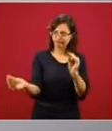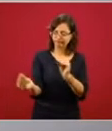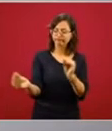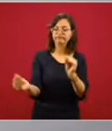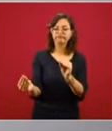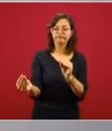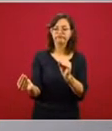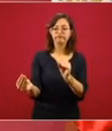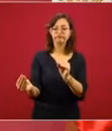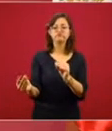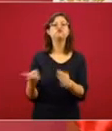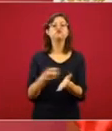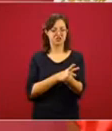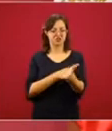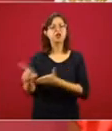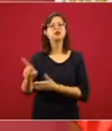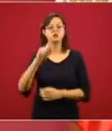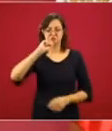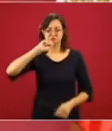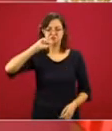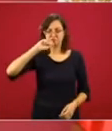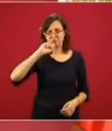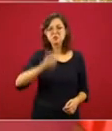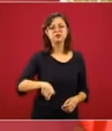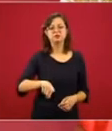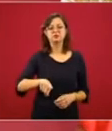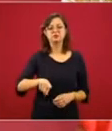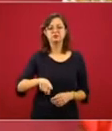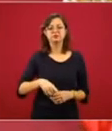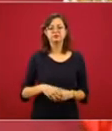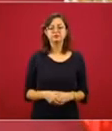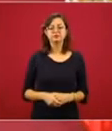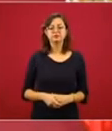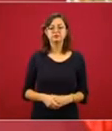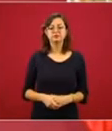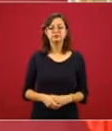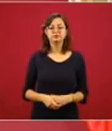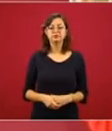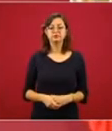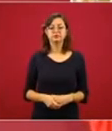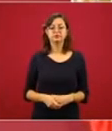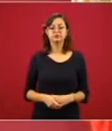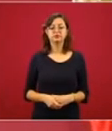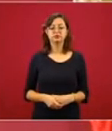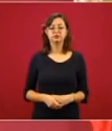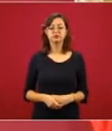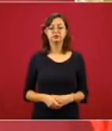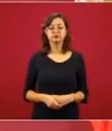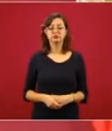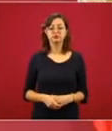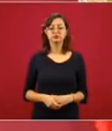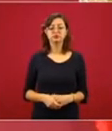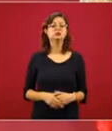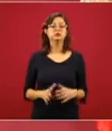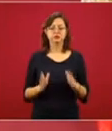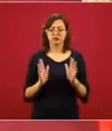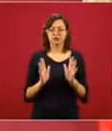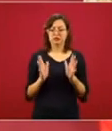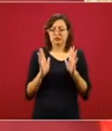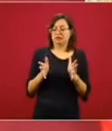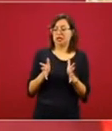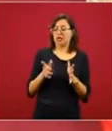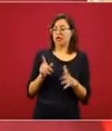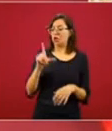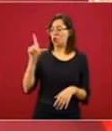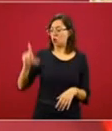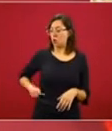porque tenemos el derecho de hacerlo. Entonces, tienen instrucciones ya los